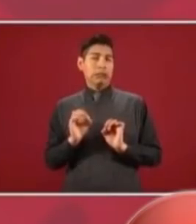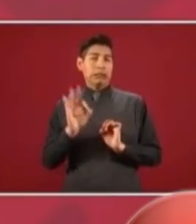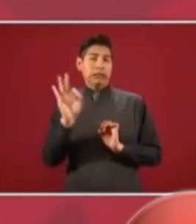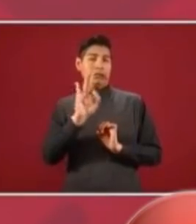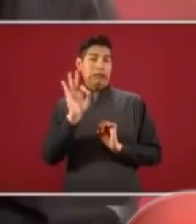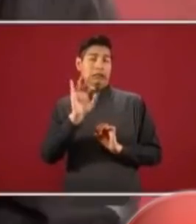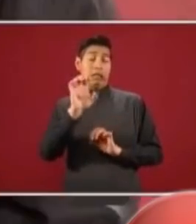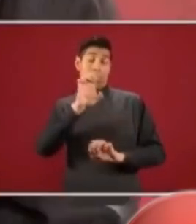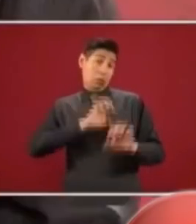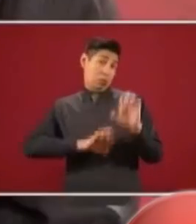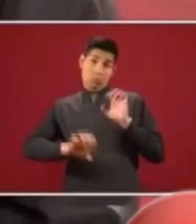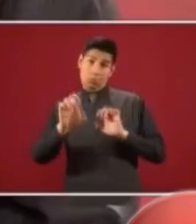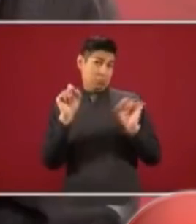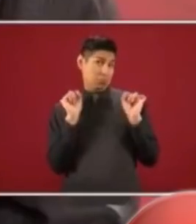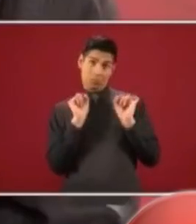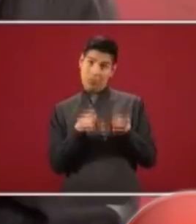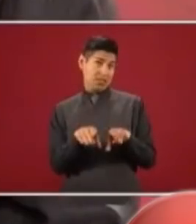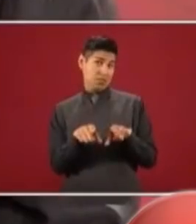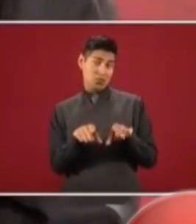empresarios,